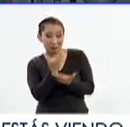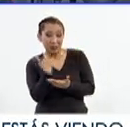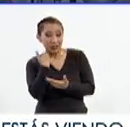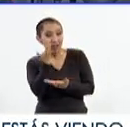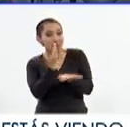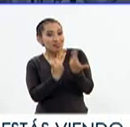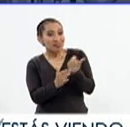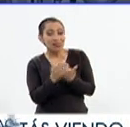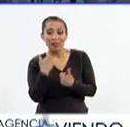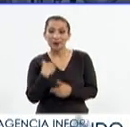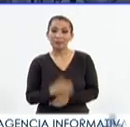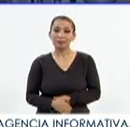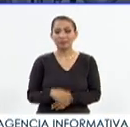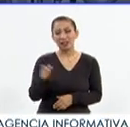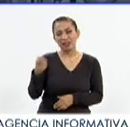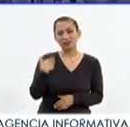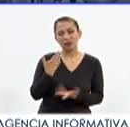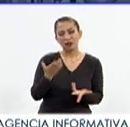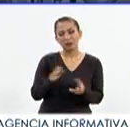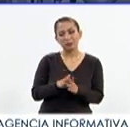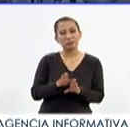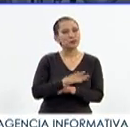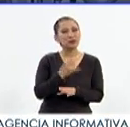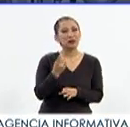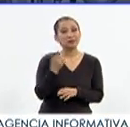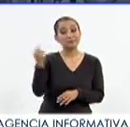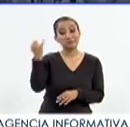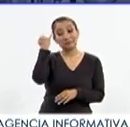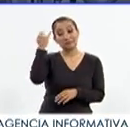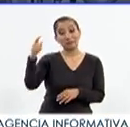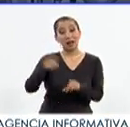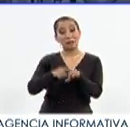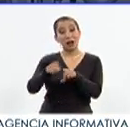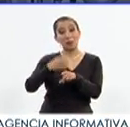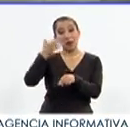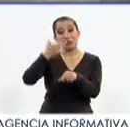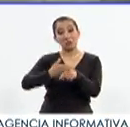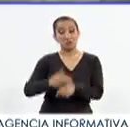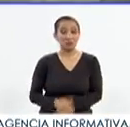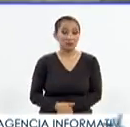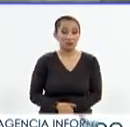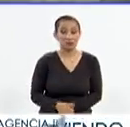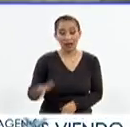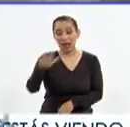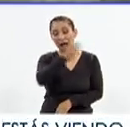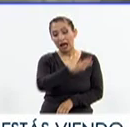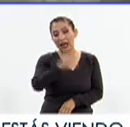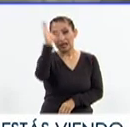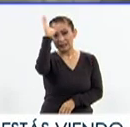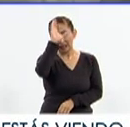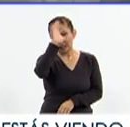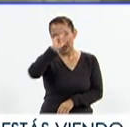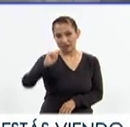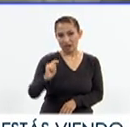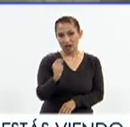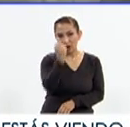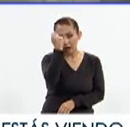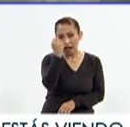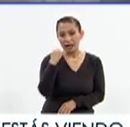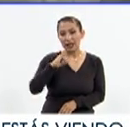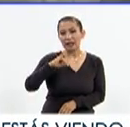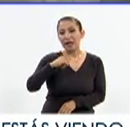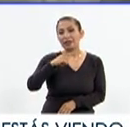querer sobresalir. Eso a veces se lleva a cabo por los hermanos mayores. En el ámbito de la ciencia, la tecnología,